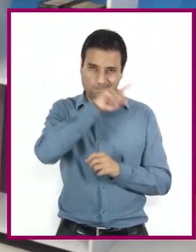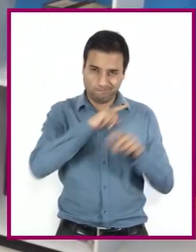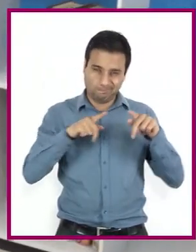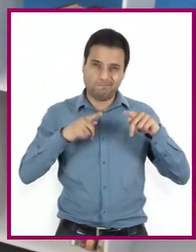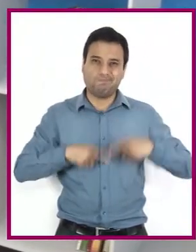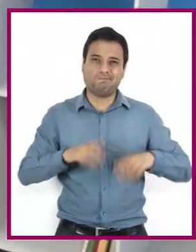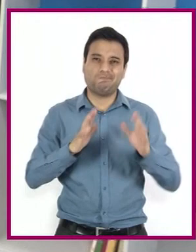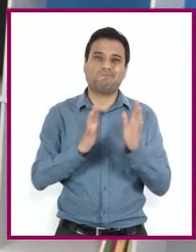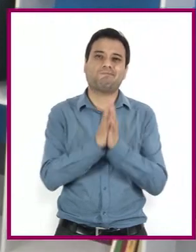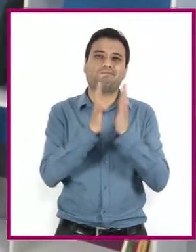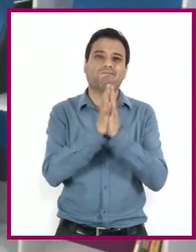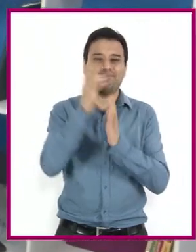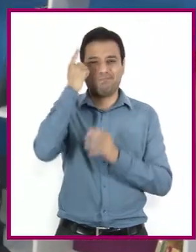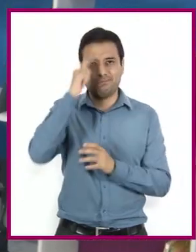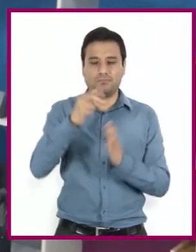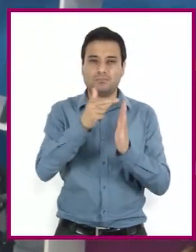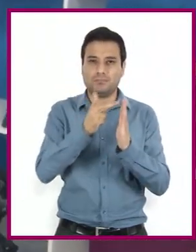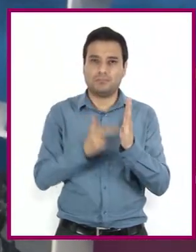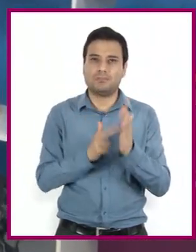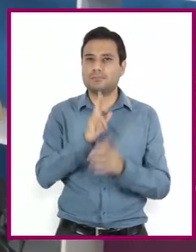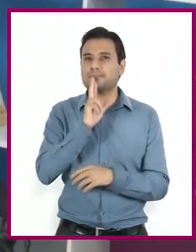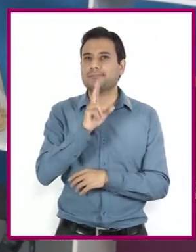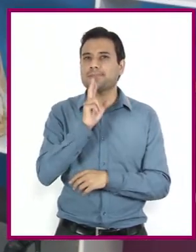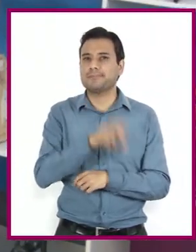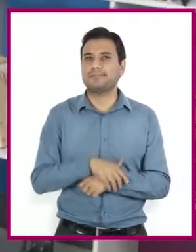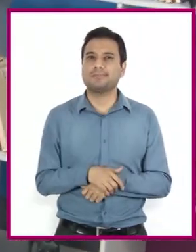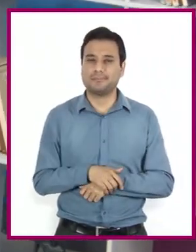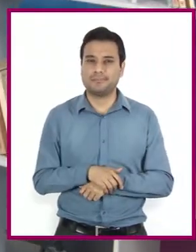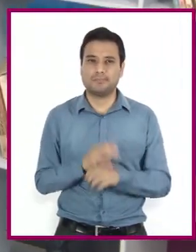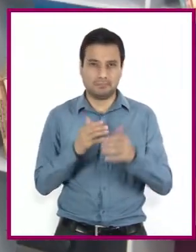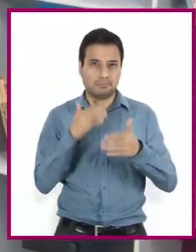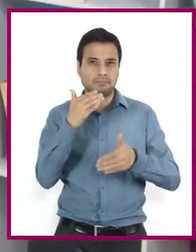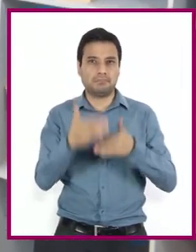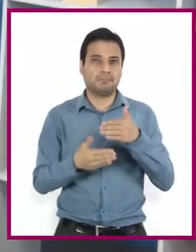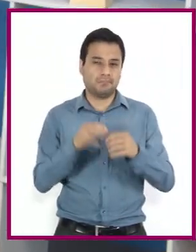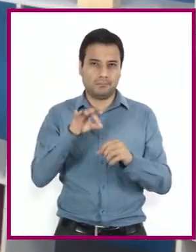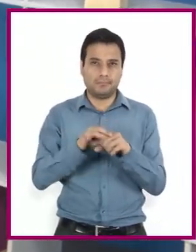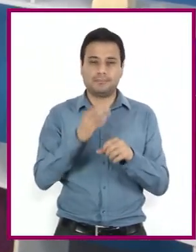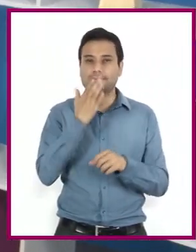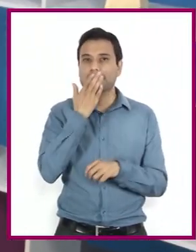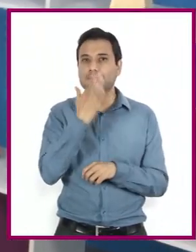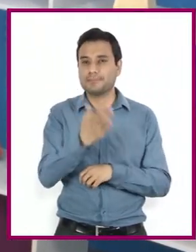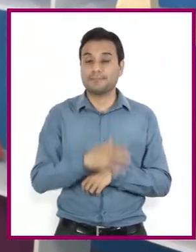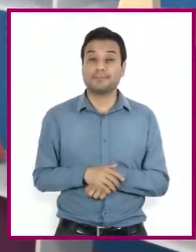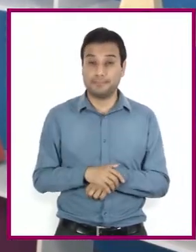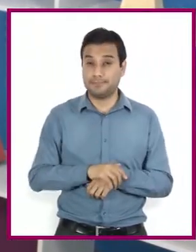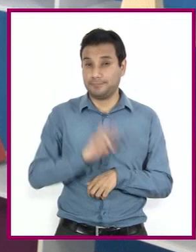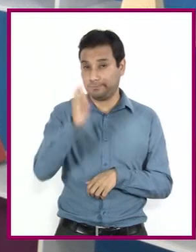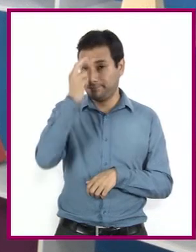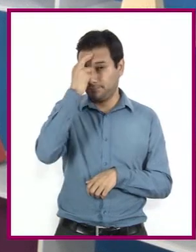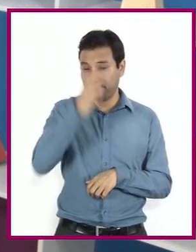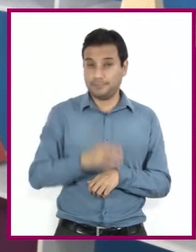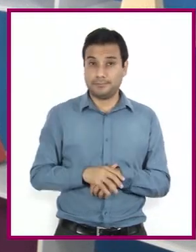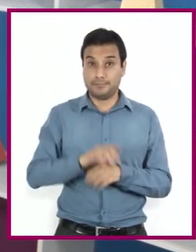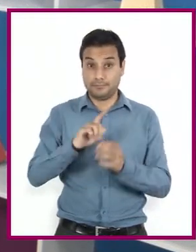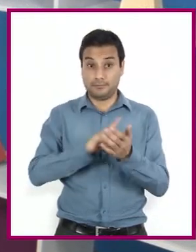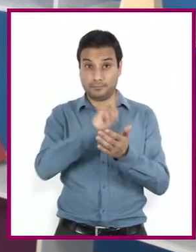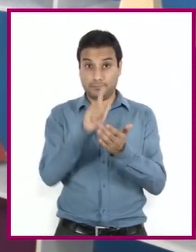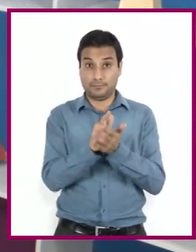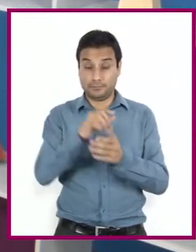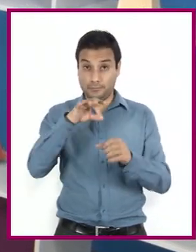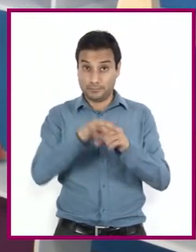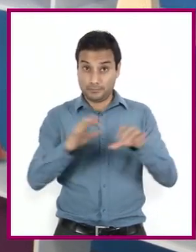para mejorar las reglas y el funcionamiento del proceso electoral. Recordemos que las reformas